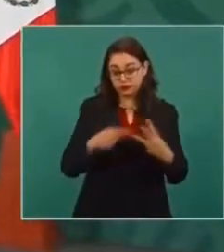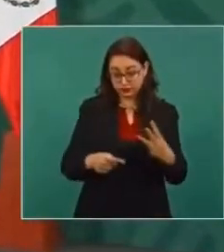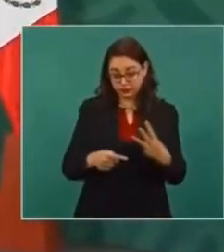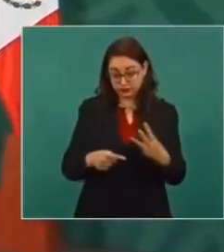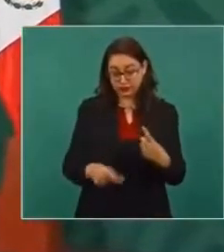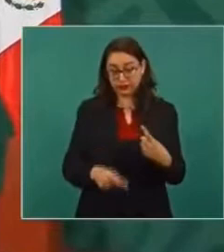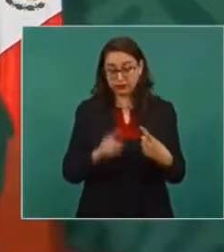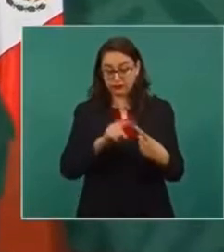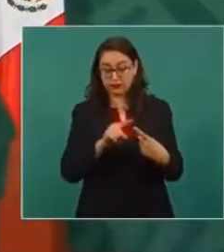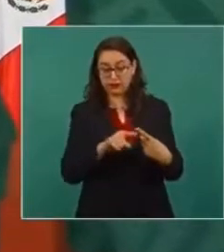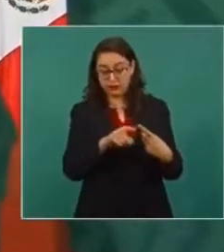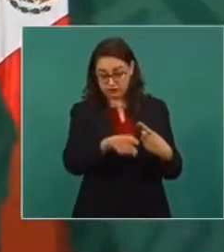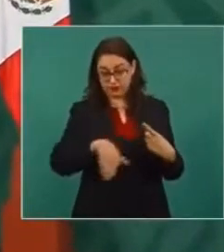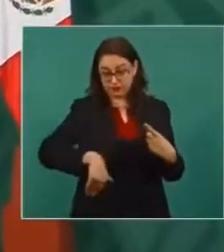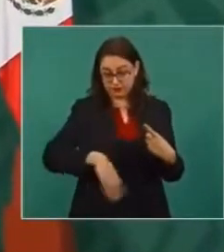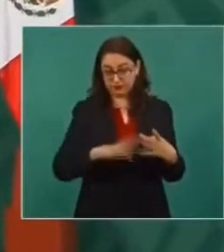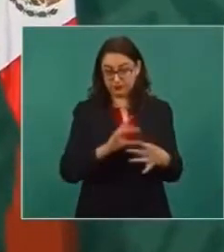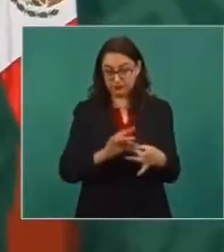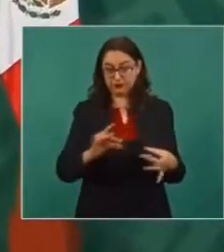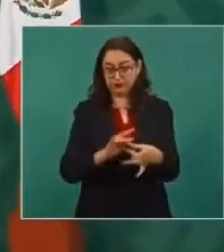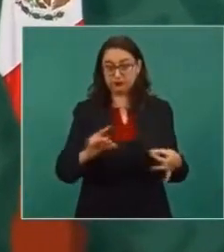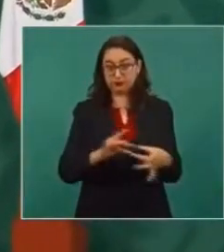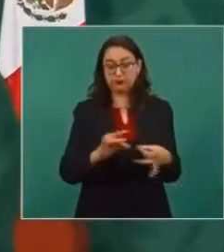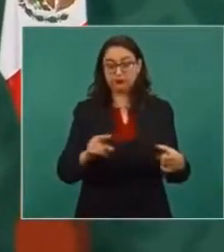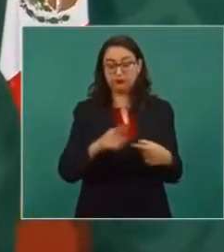joven que